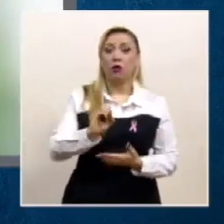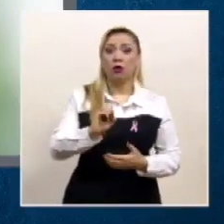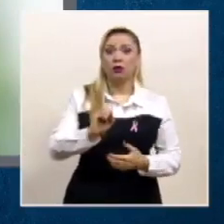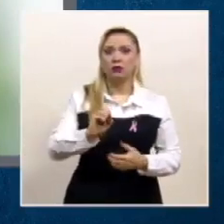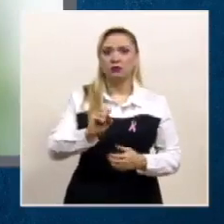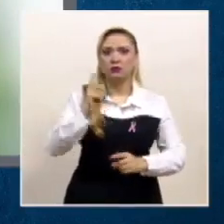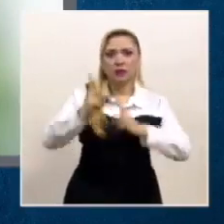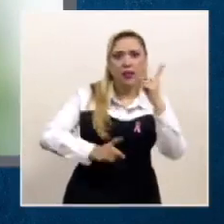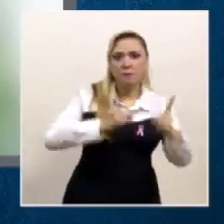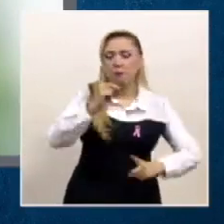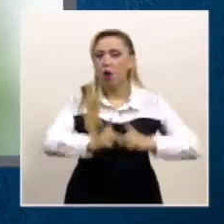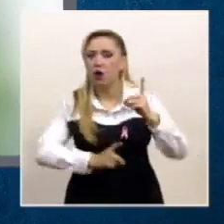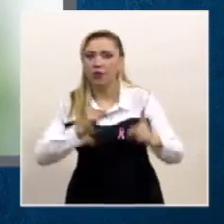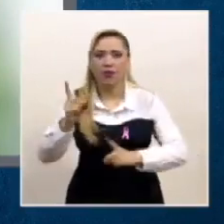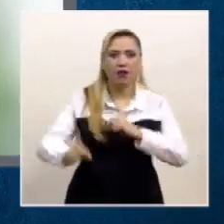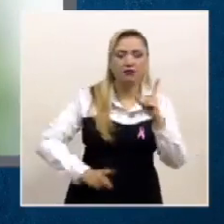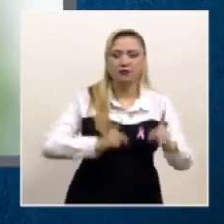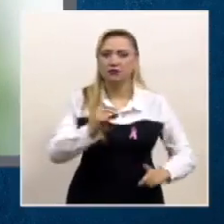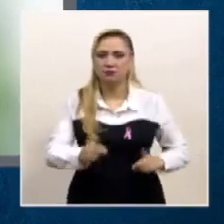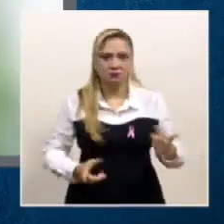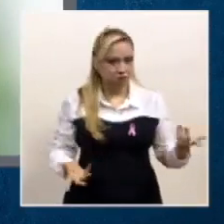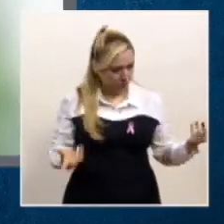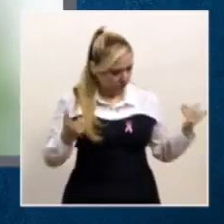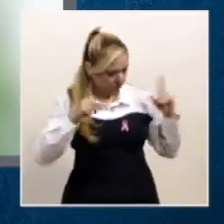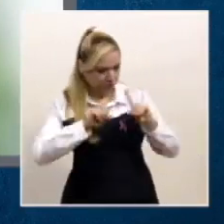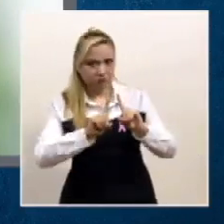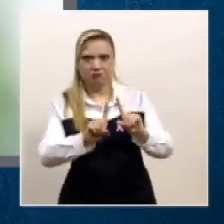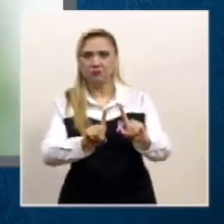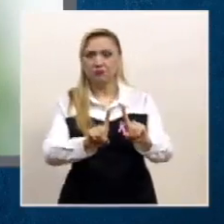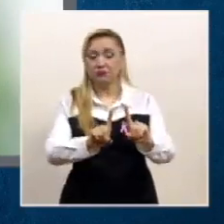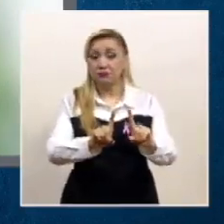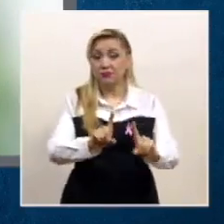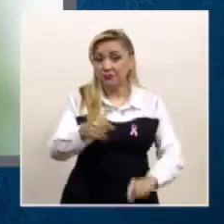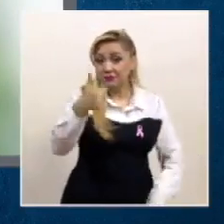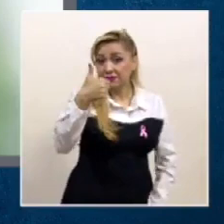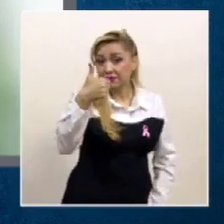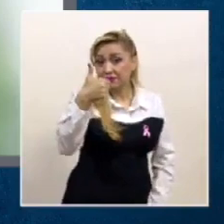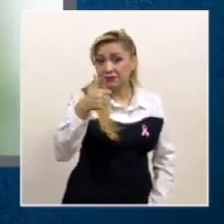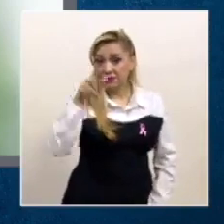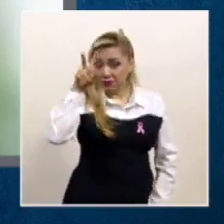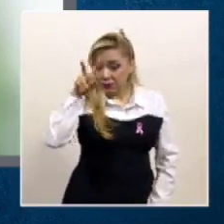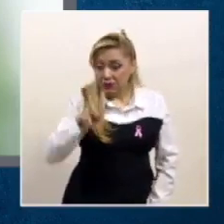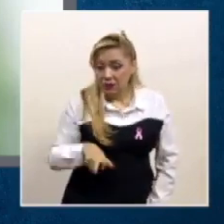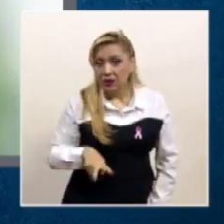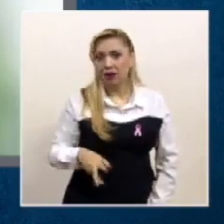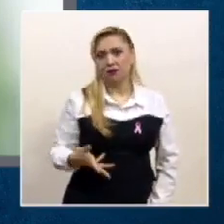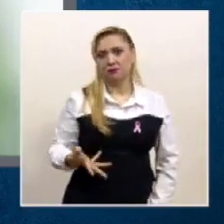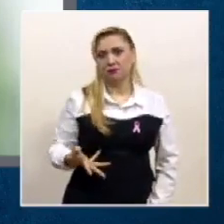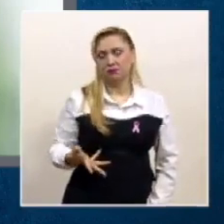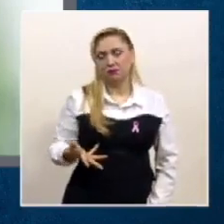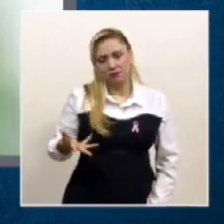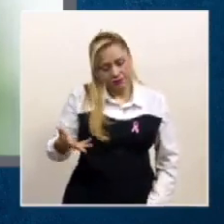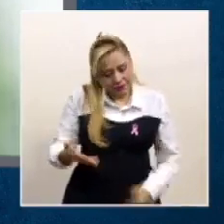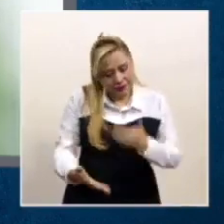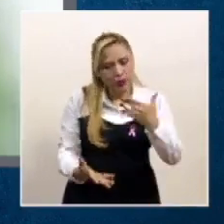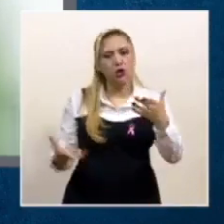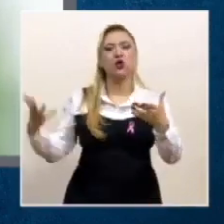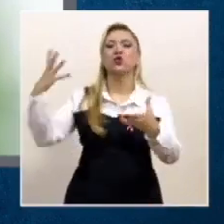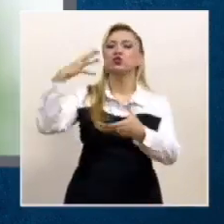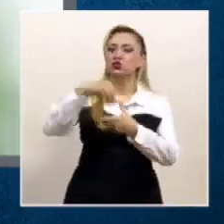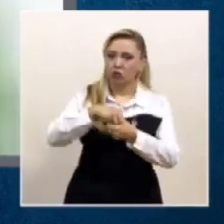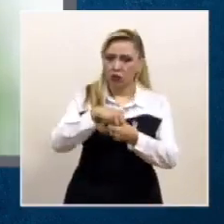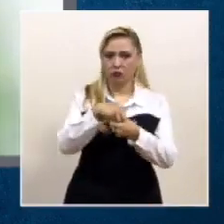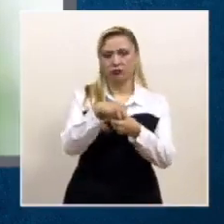en ciertos deportes, bueno, nos da un mensaje real y constante de inclusión.